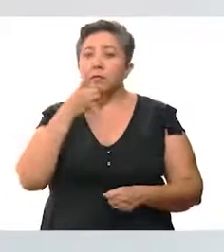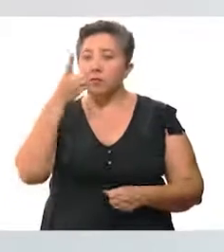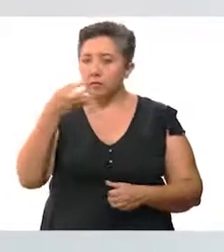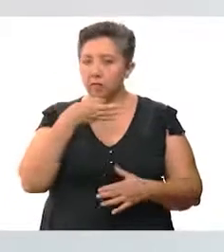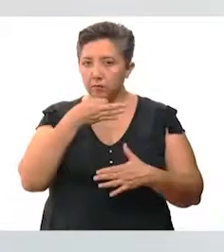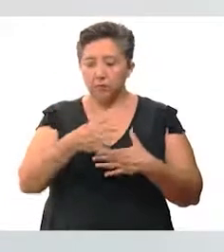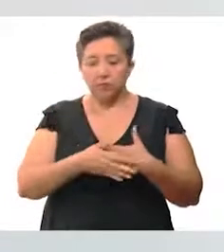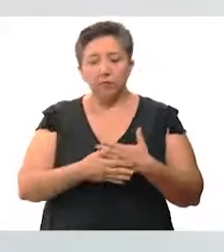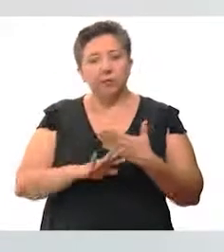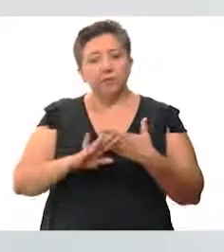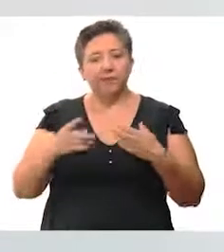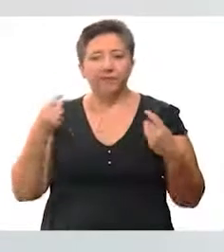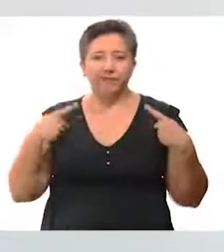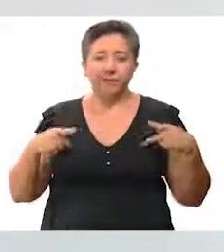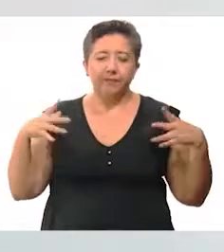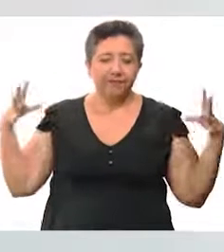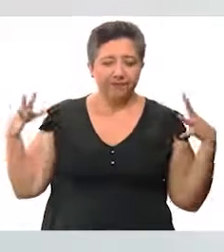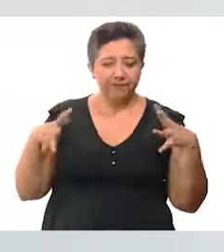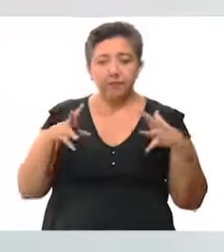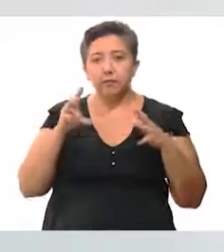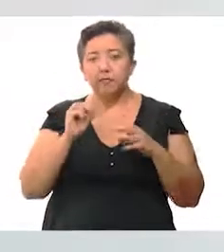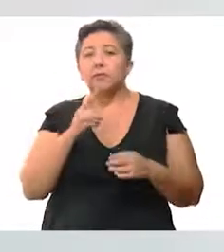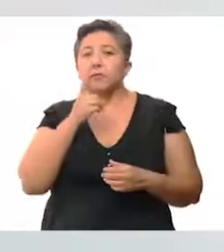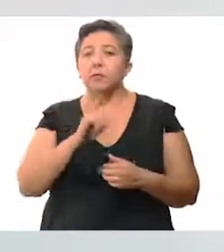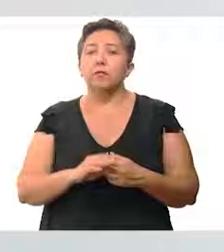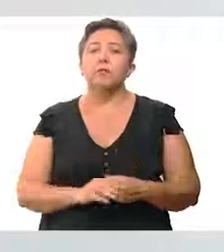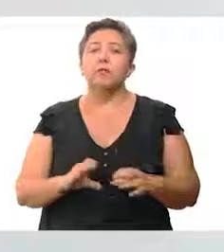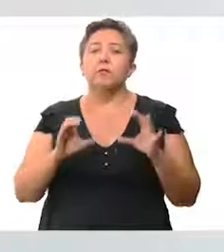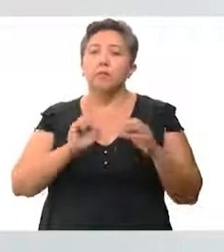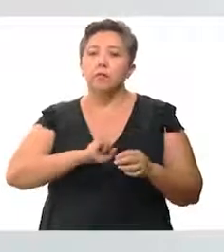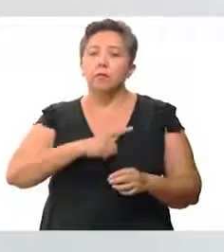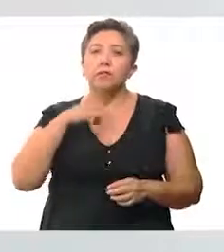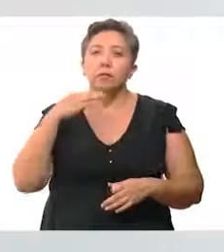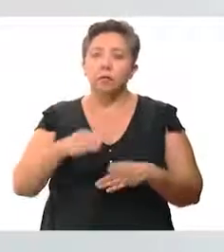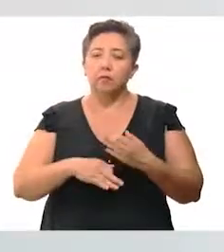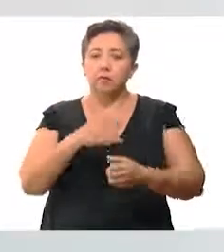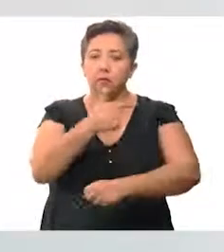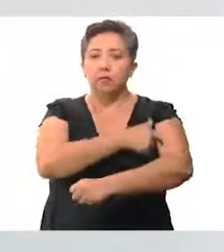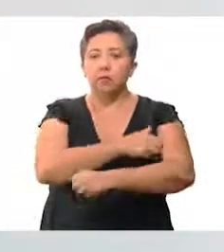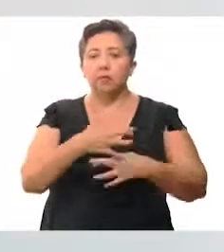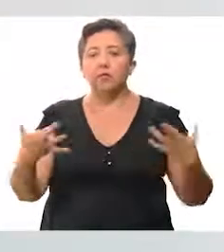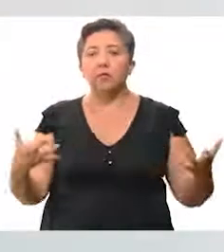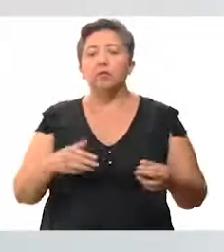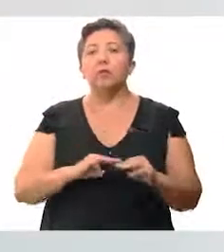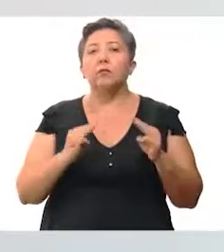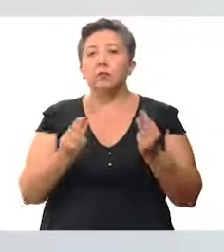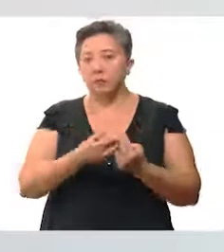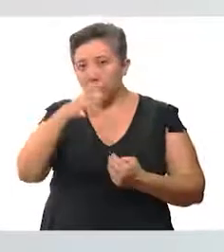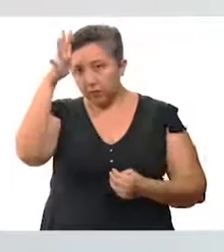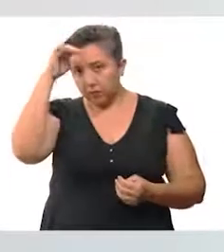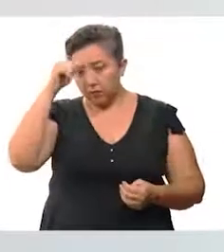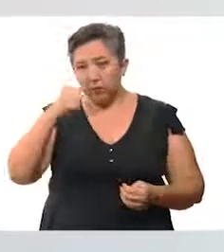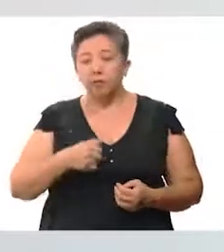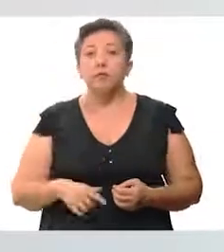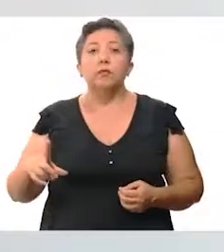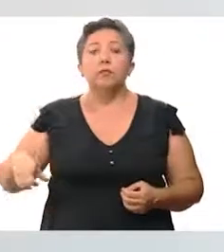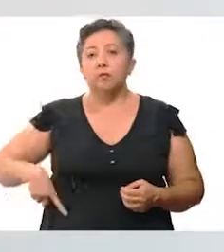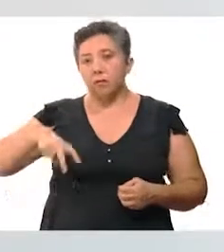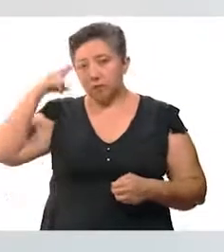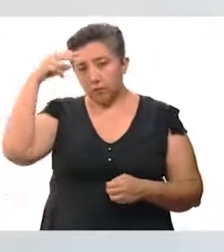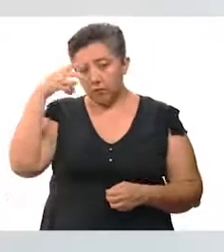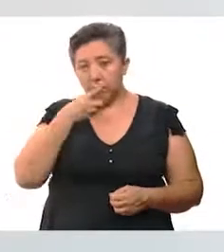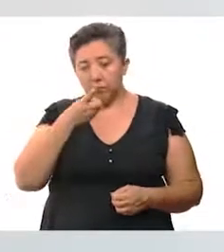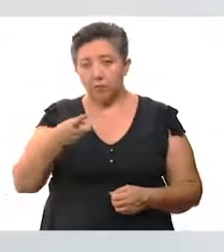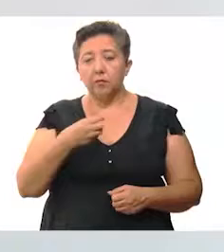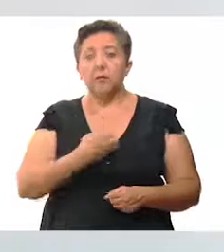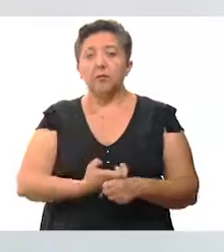asignado para evitar aglomeraciones y cuidar de la salud de todos. La vacunación se realizará de manera coordinada entre el Gobierno del Estado,